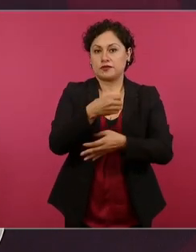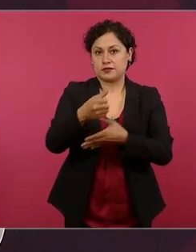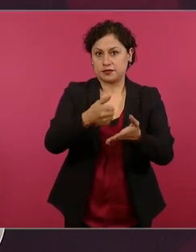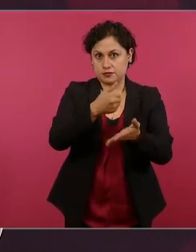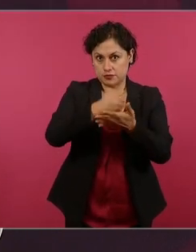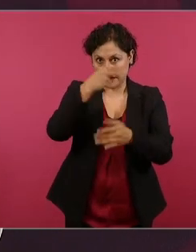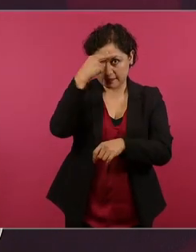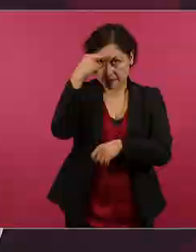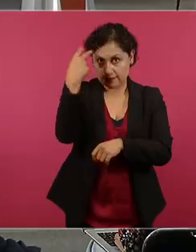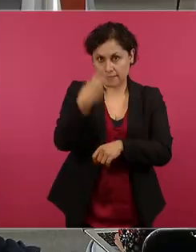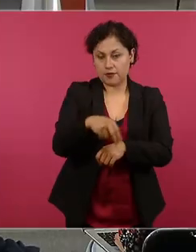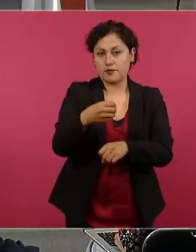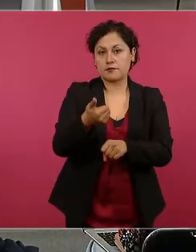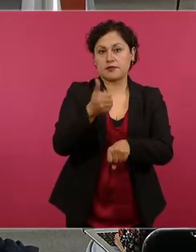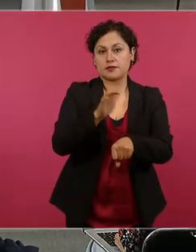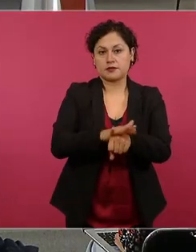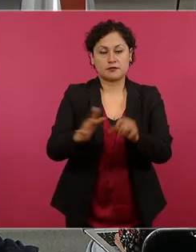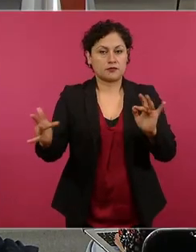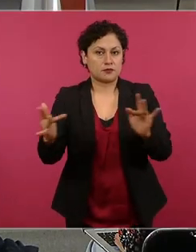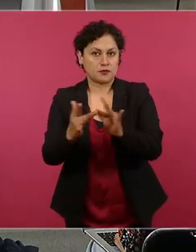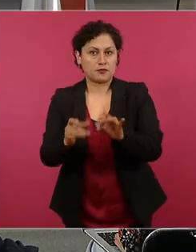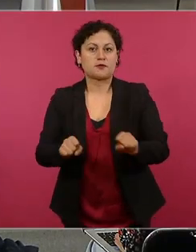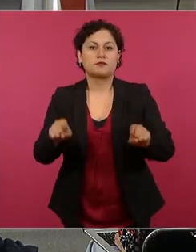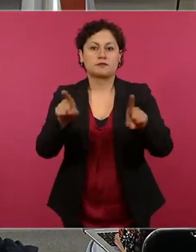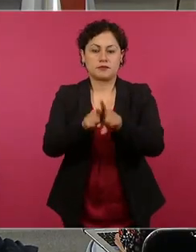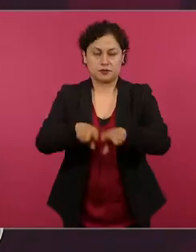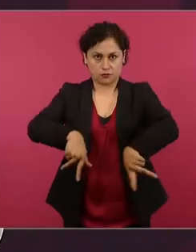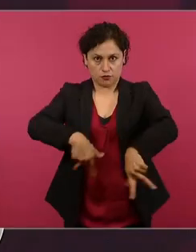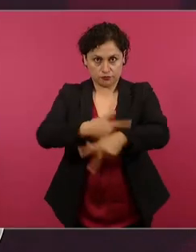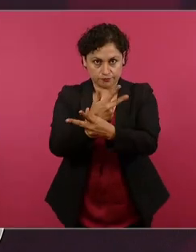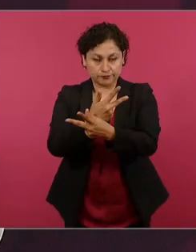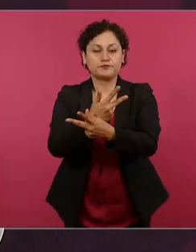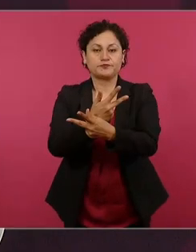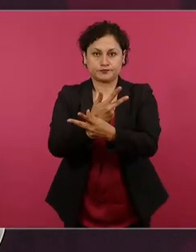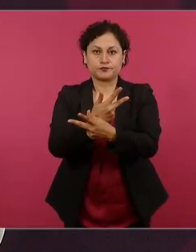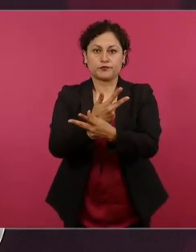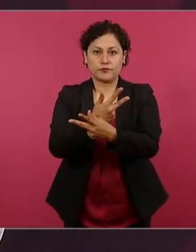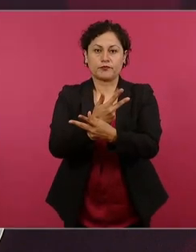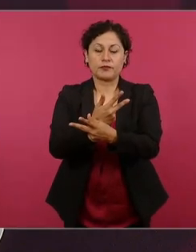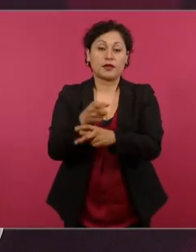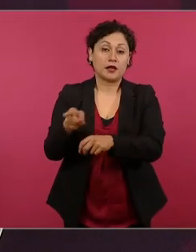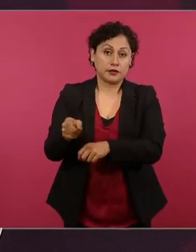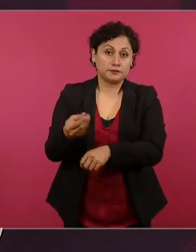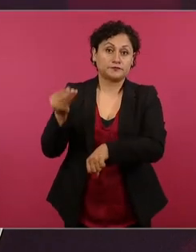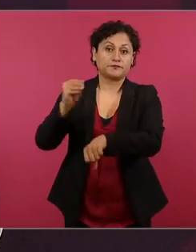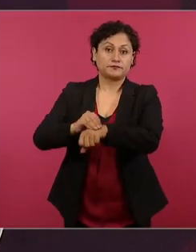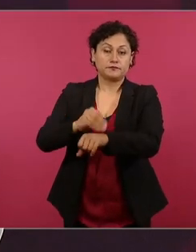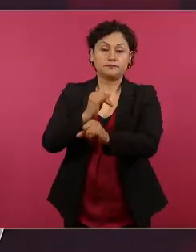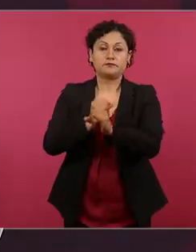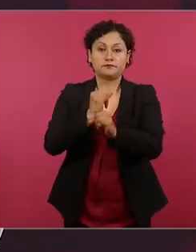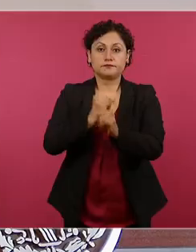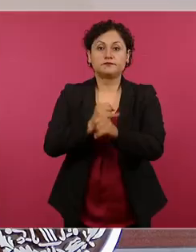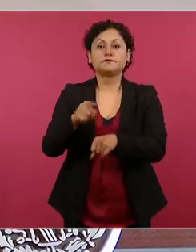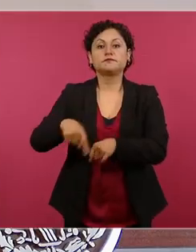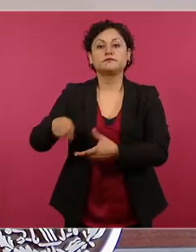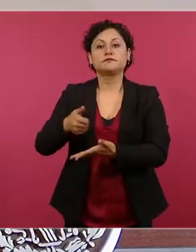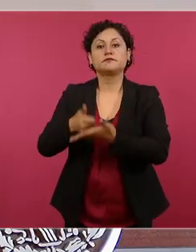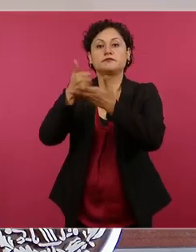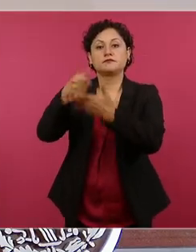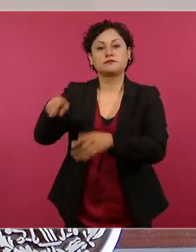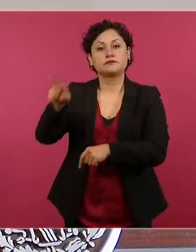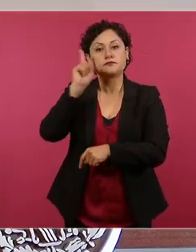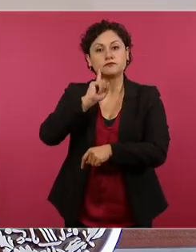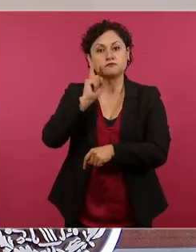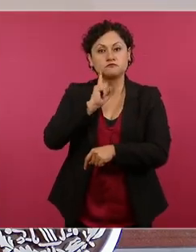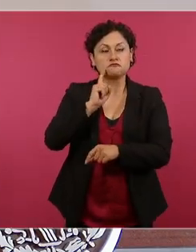órgano administrativo. Además de videollamadas realizadas por aplicaciones de internet, priorizando a las mujeres que carecen de